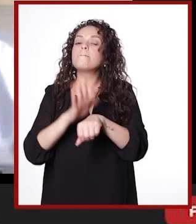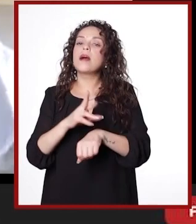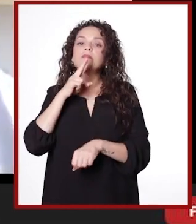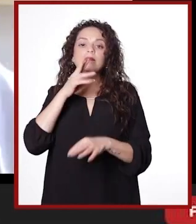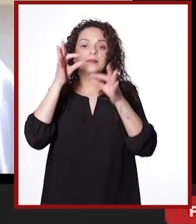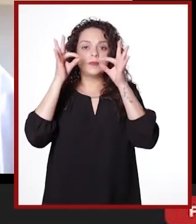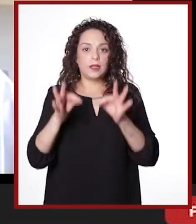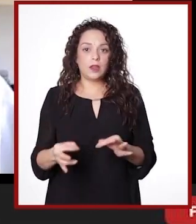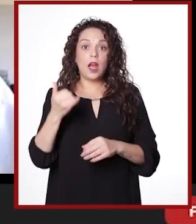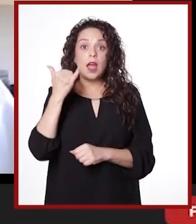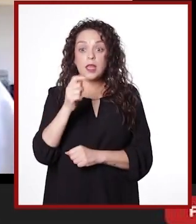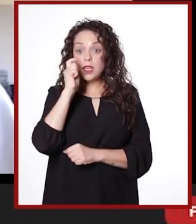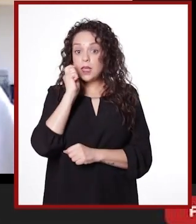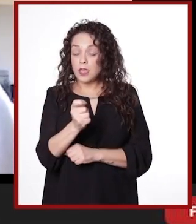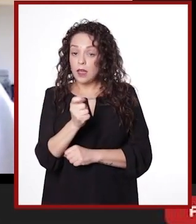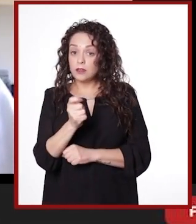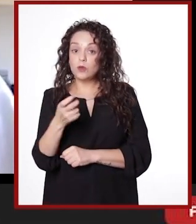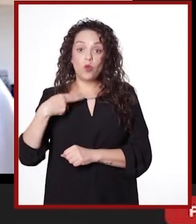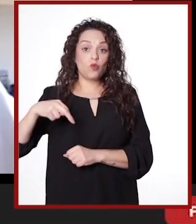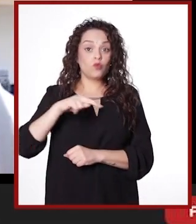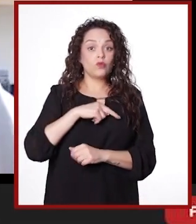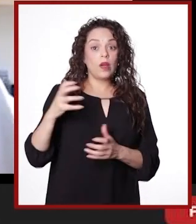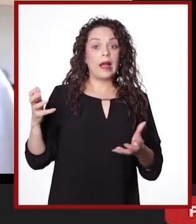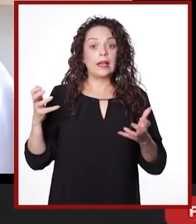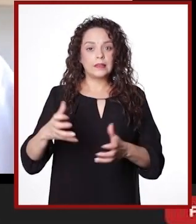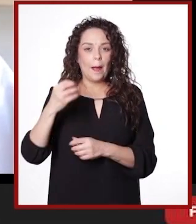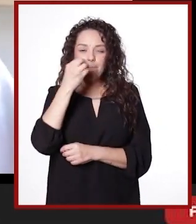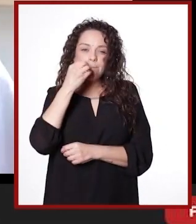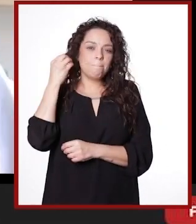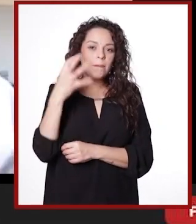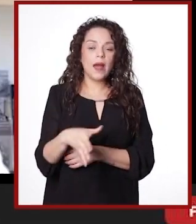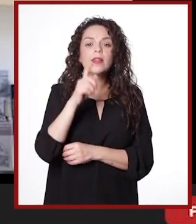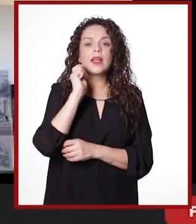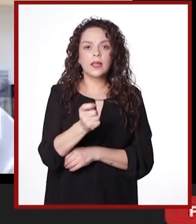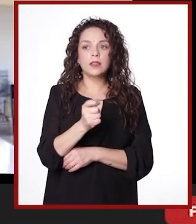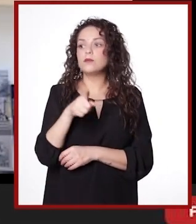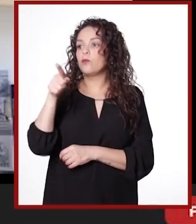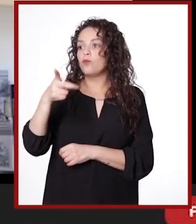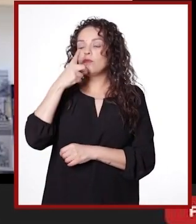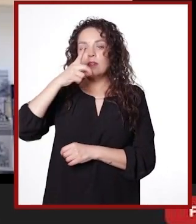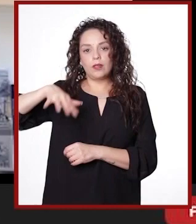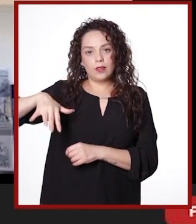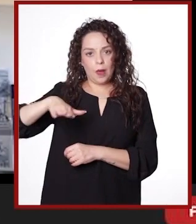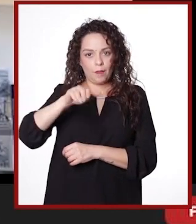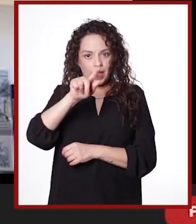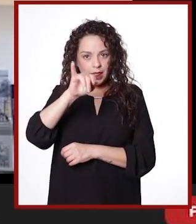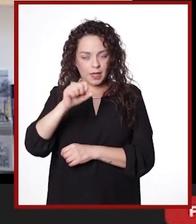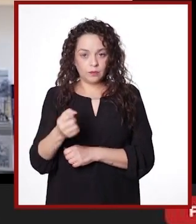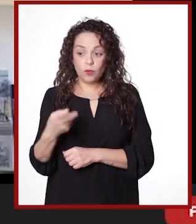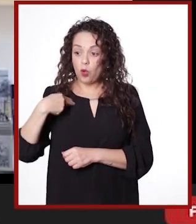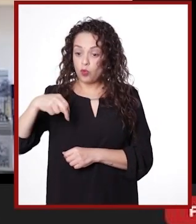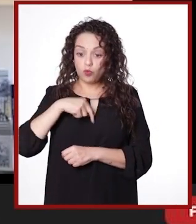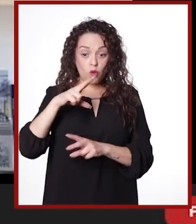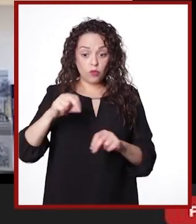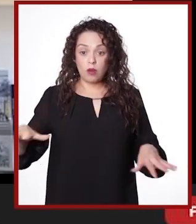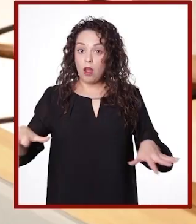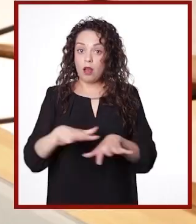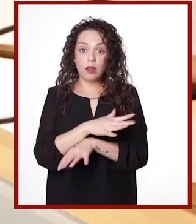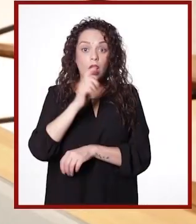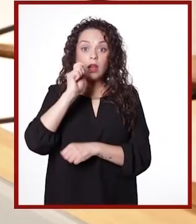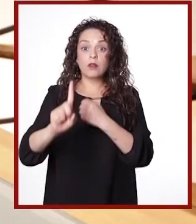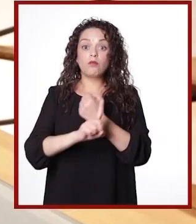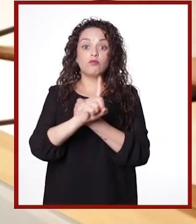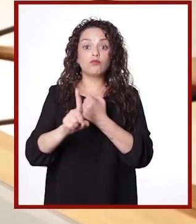muy padre que estamos haciendo nosotros tiene que ver con lo que estás diciendo, Matías. Nosotros no vamos a cambiar el problema de la calidad del aire,